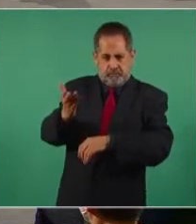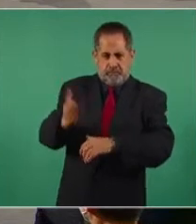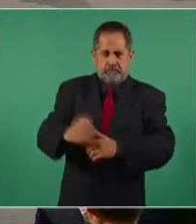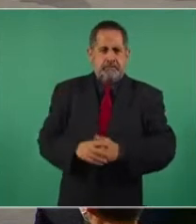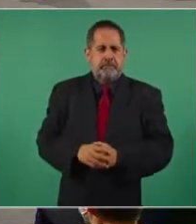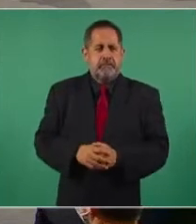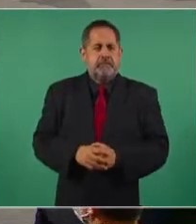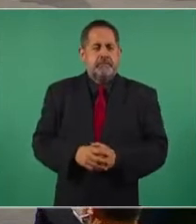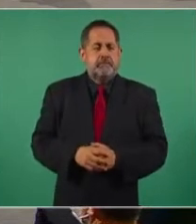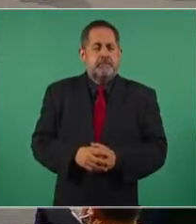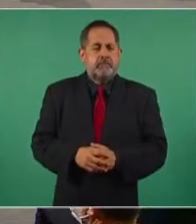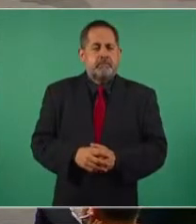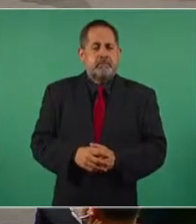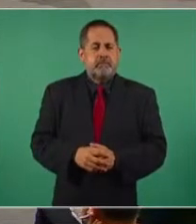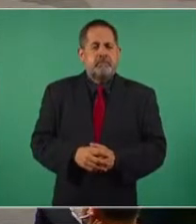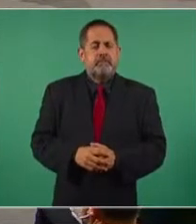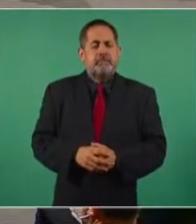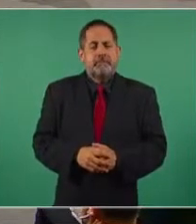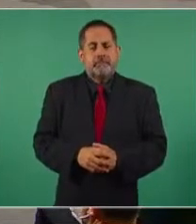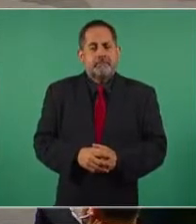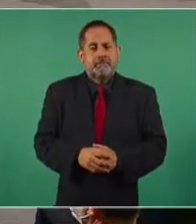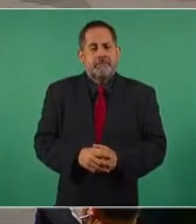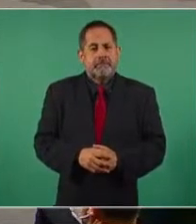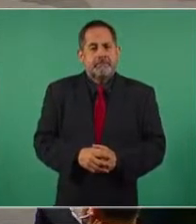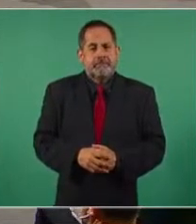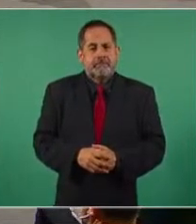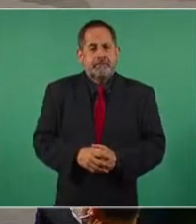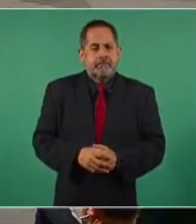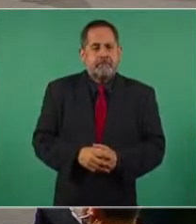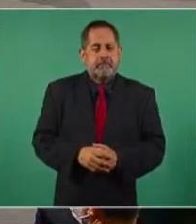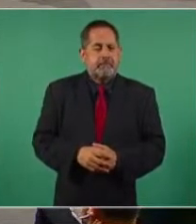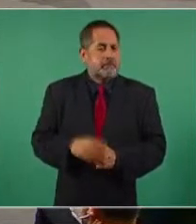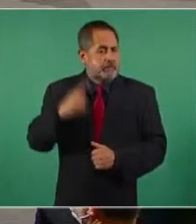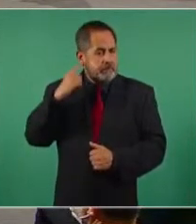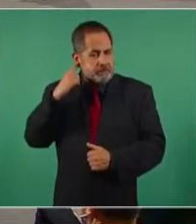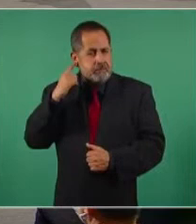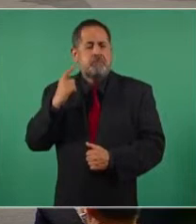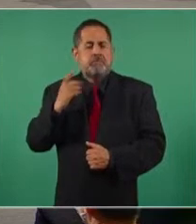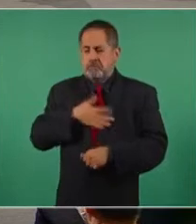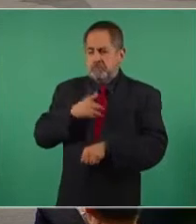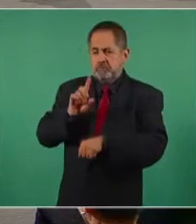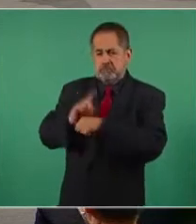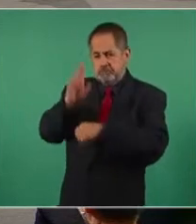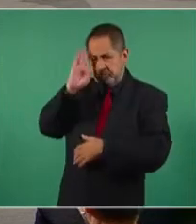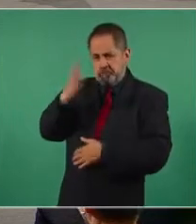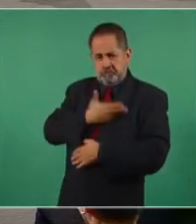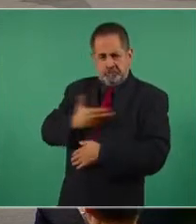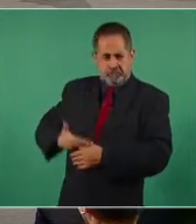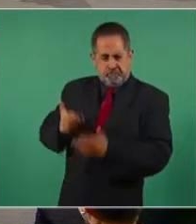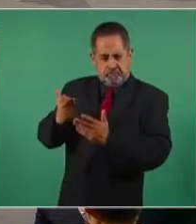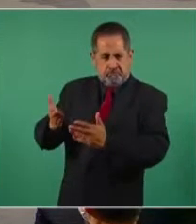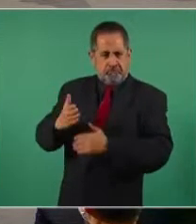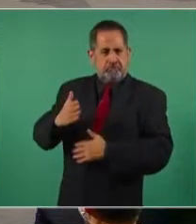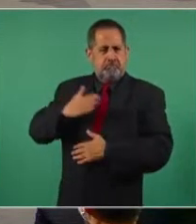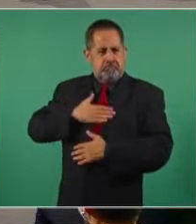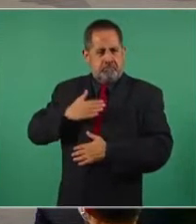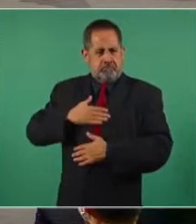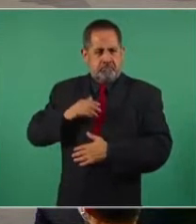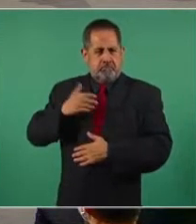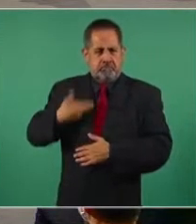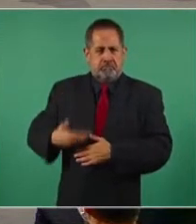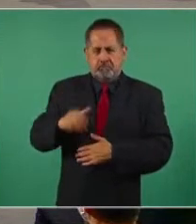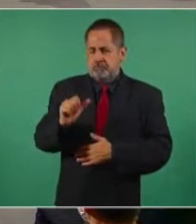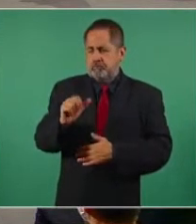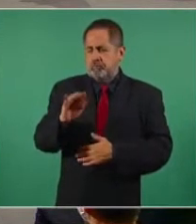si no es así buenos días señor presidente de arte de